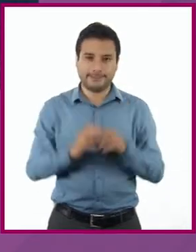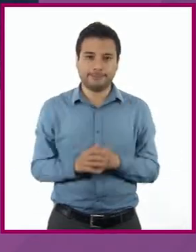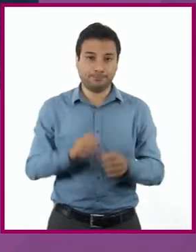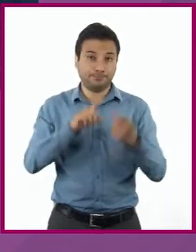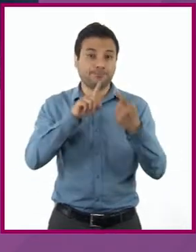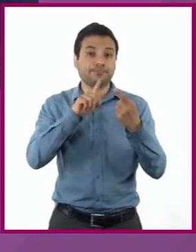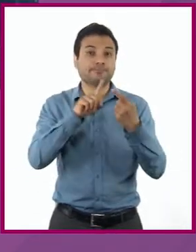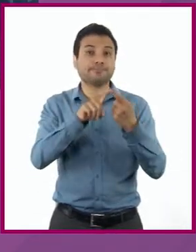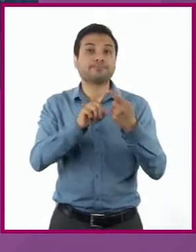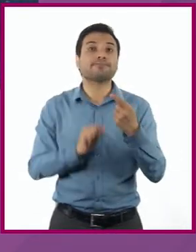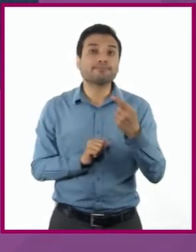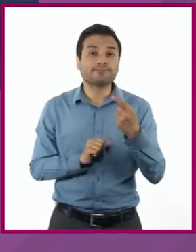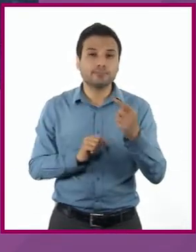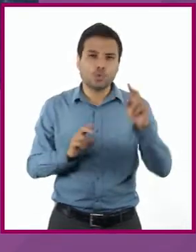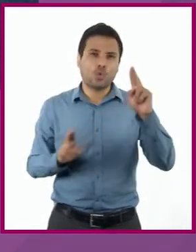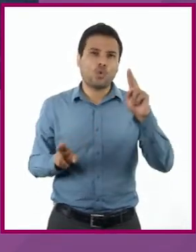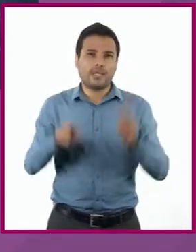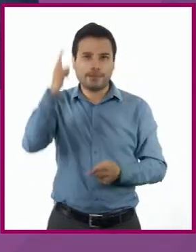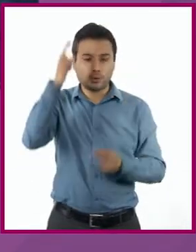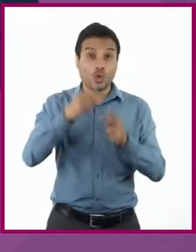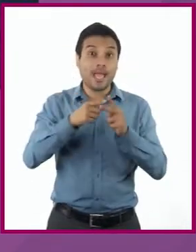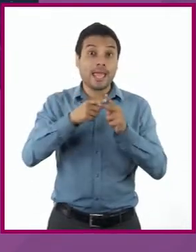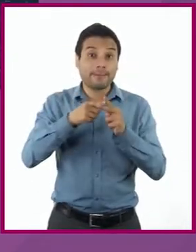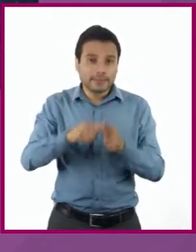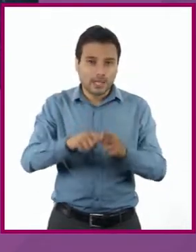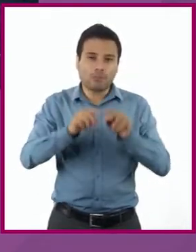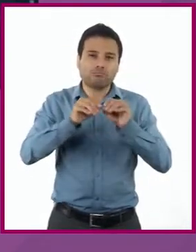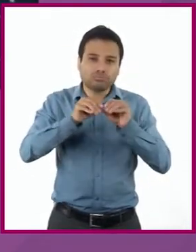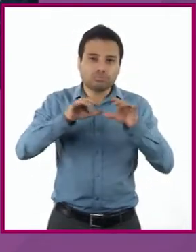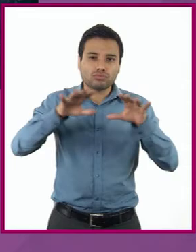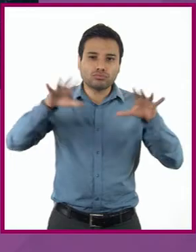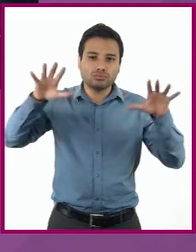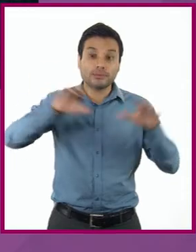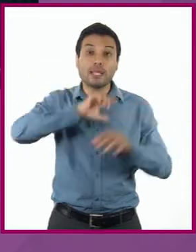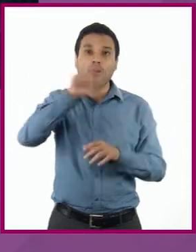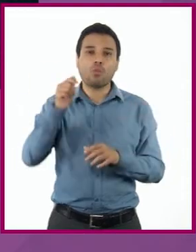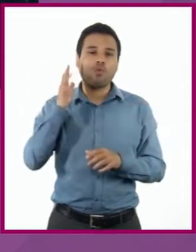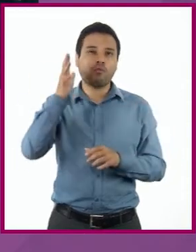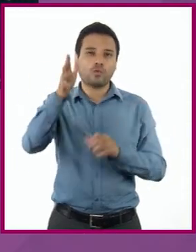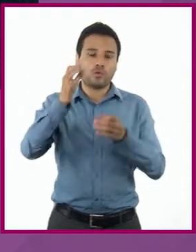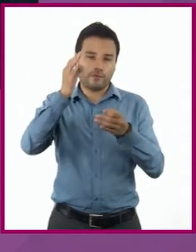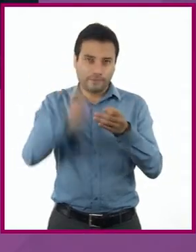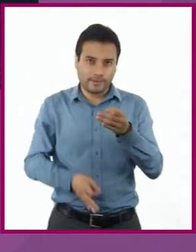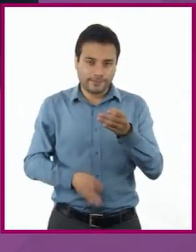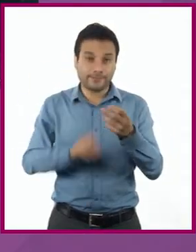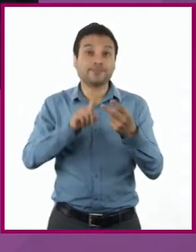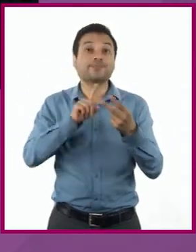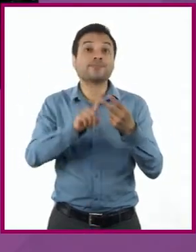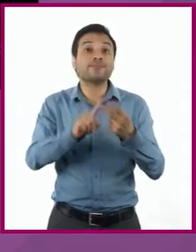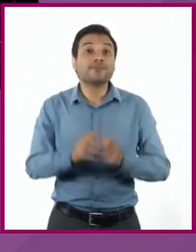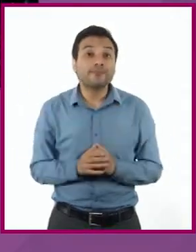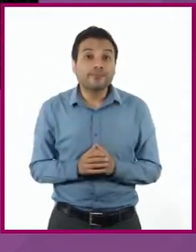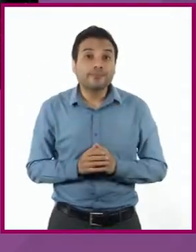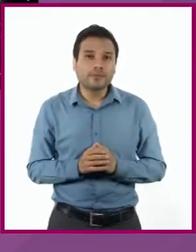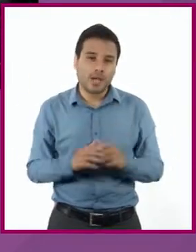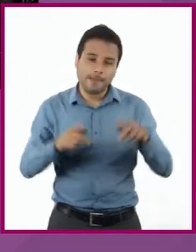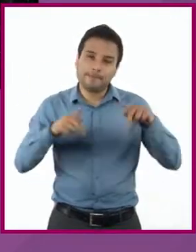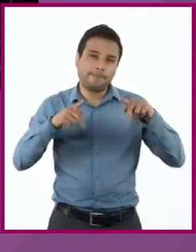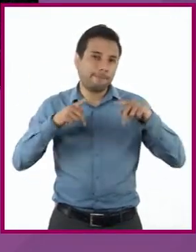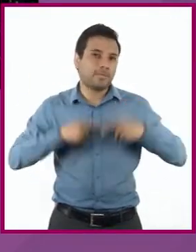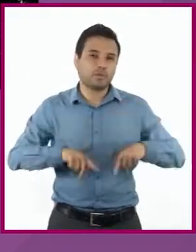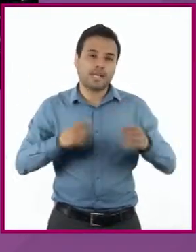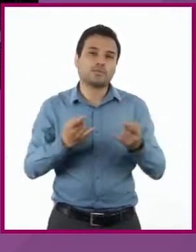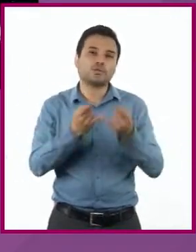el universo tuvo un principio y tendrá un fin, y por otro, la que surge de mitos en los que se supone